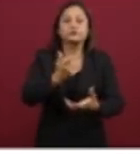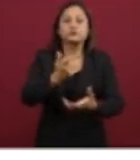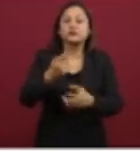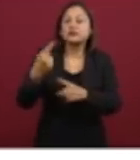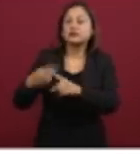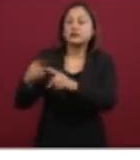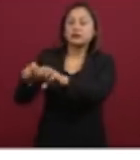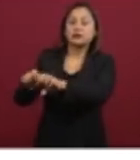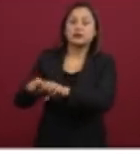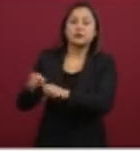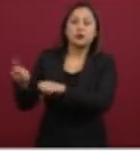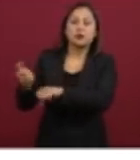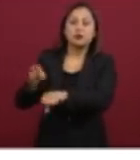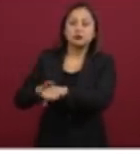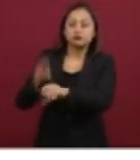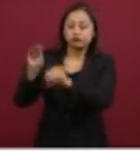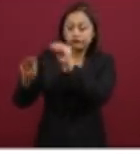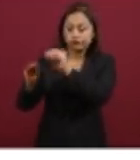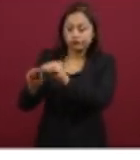que tenemos,